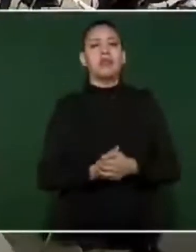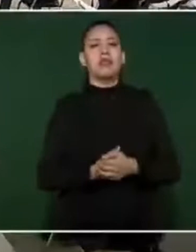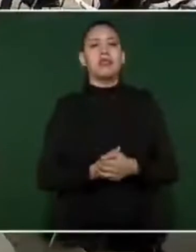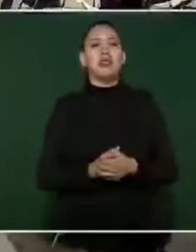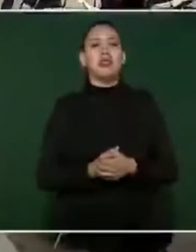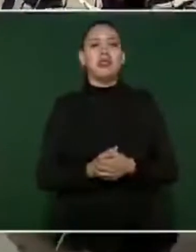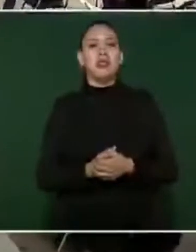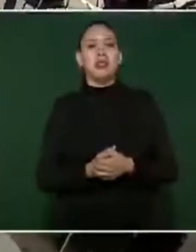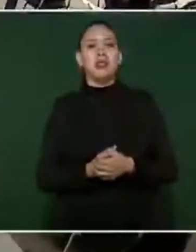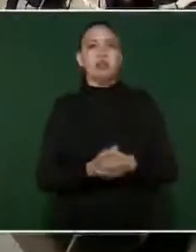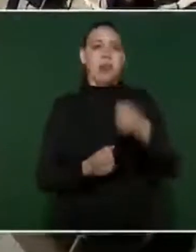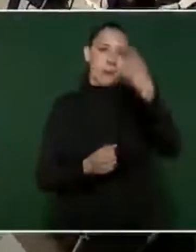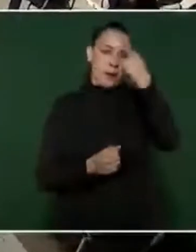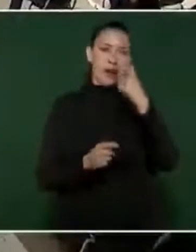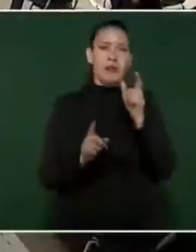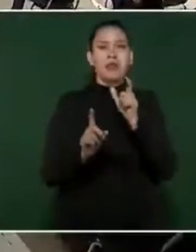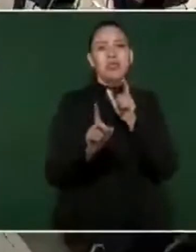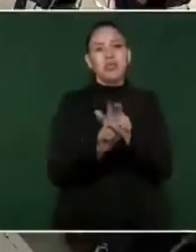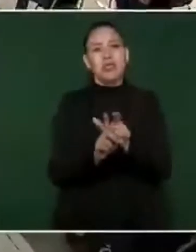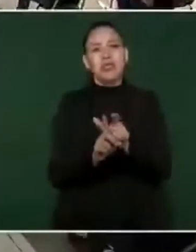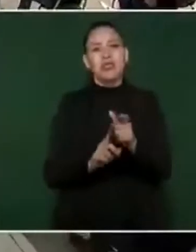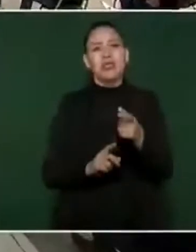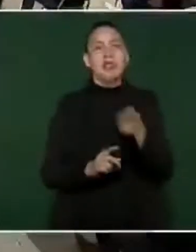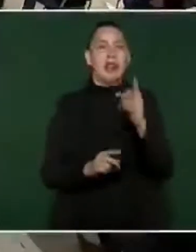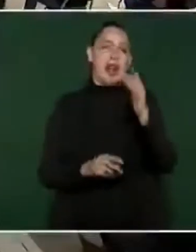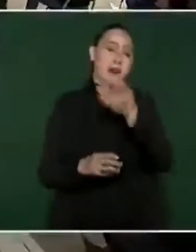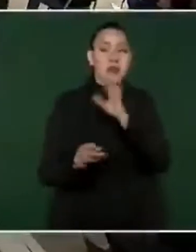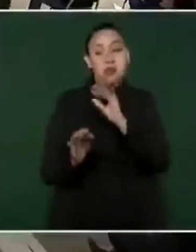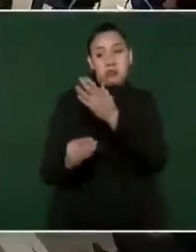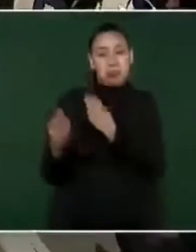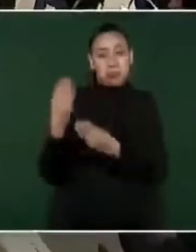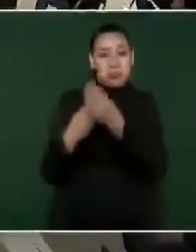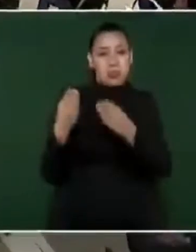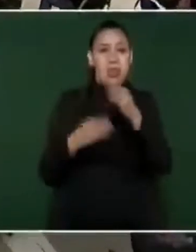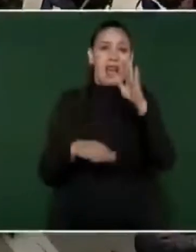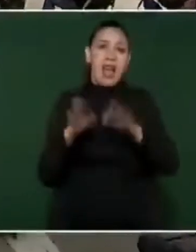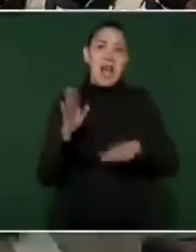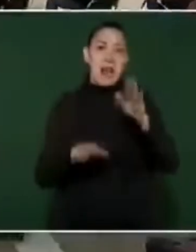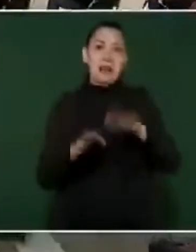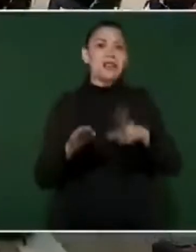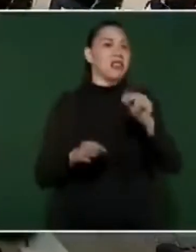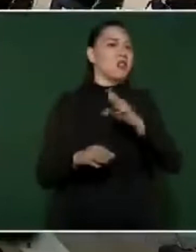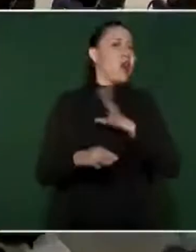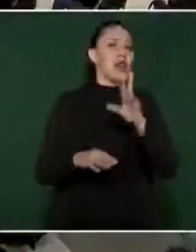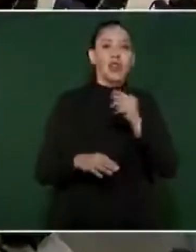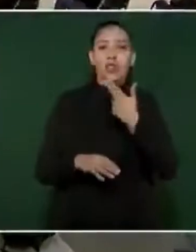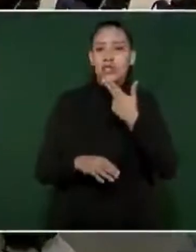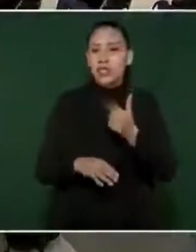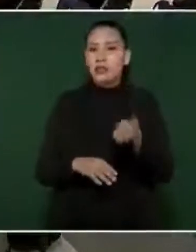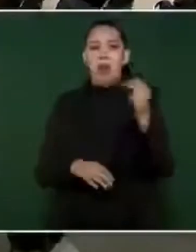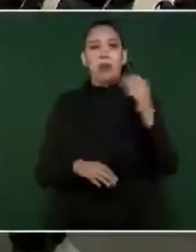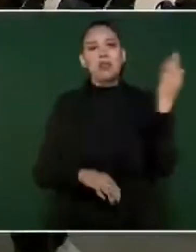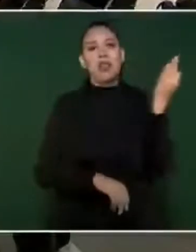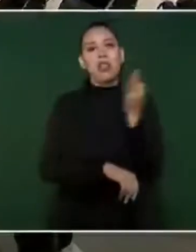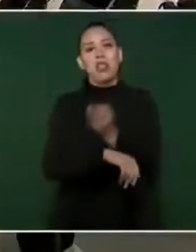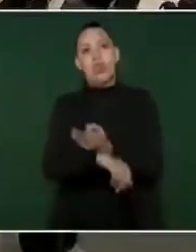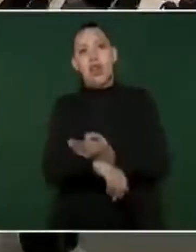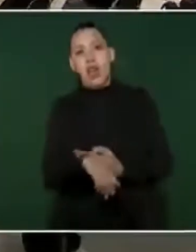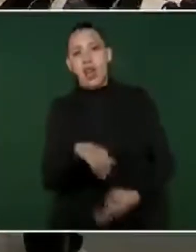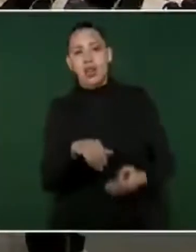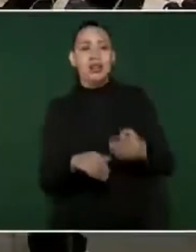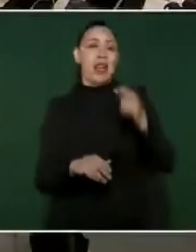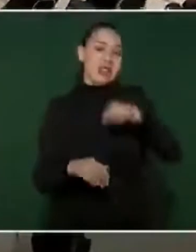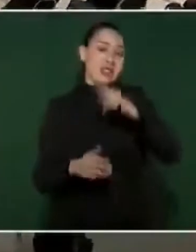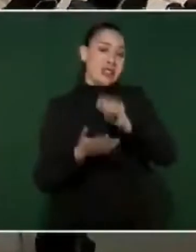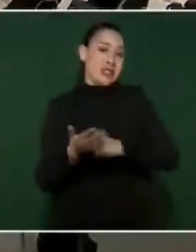En el proceso de protección en general, no sé decir en corto qué, pero me han platicado ellos que de repente los aparatos que traen no funcionan, les llaman tarde, etcétera, etcétera. Tamaulipas se ha distinguido